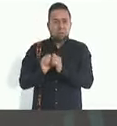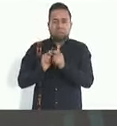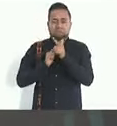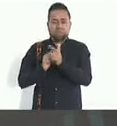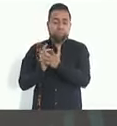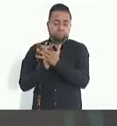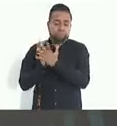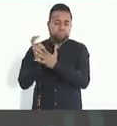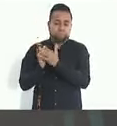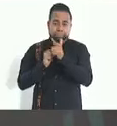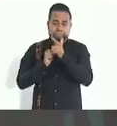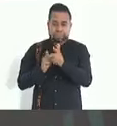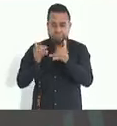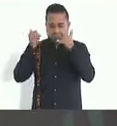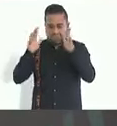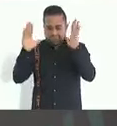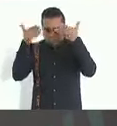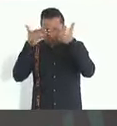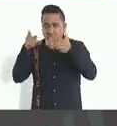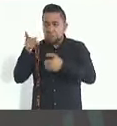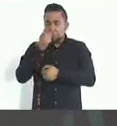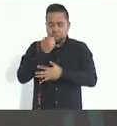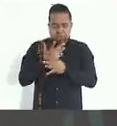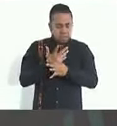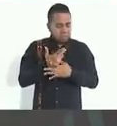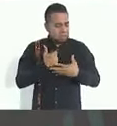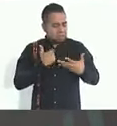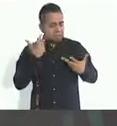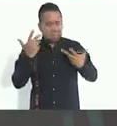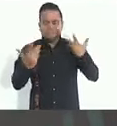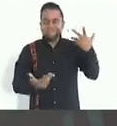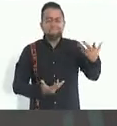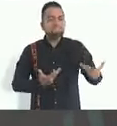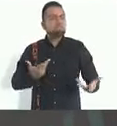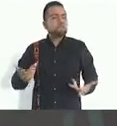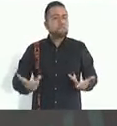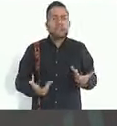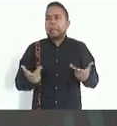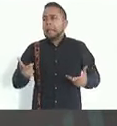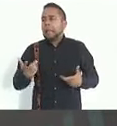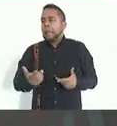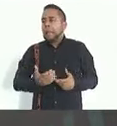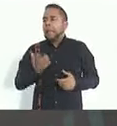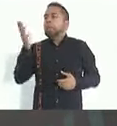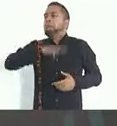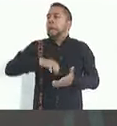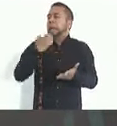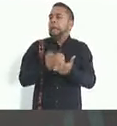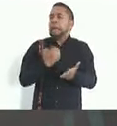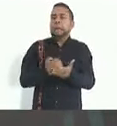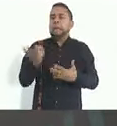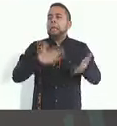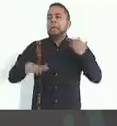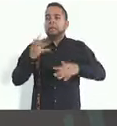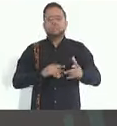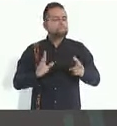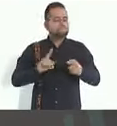conservador, pero no pueden decir, es que está muy mal la economía, es